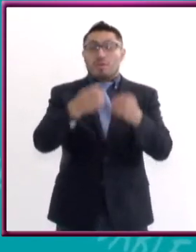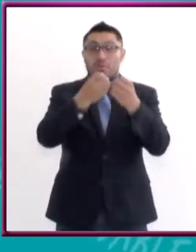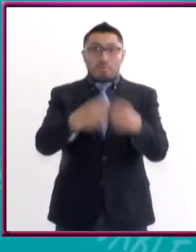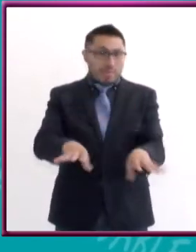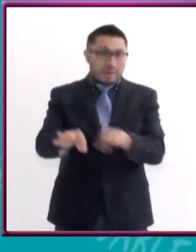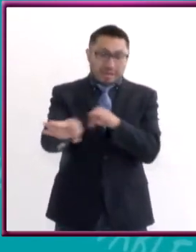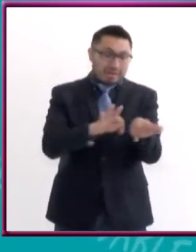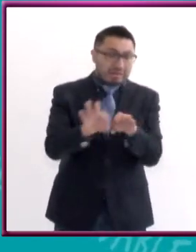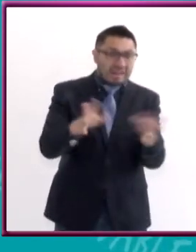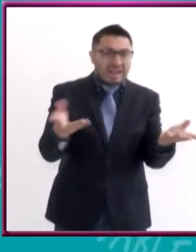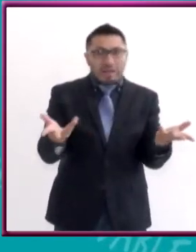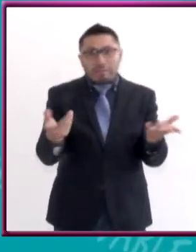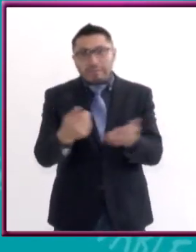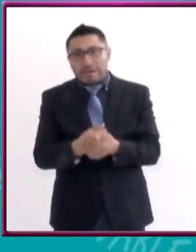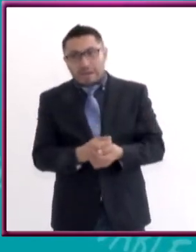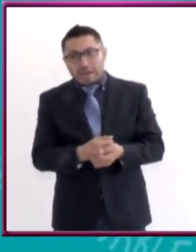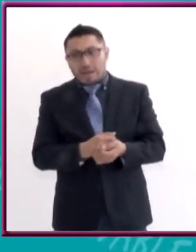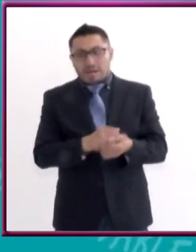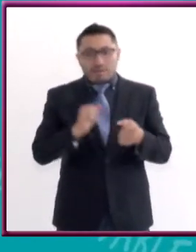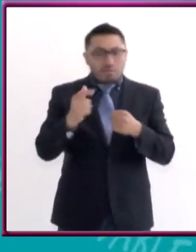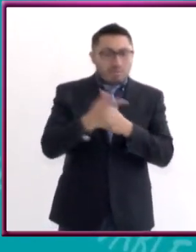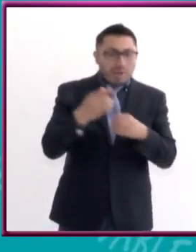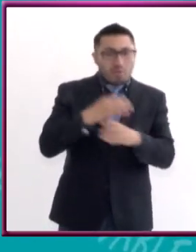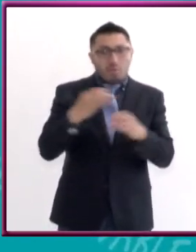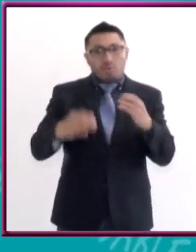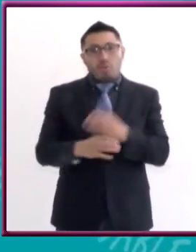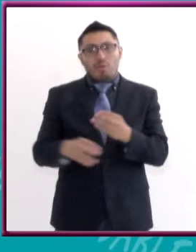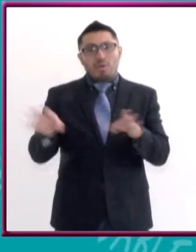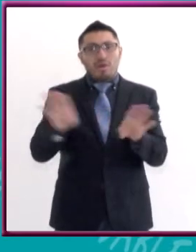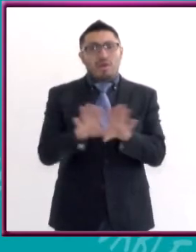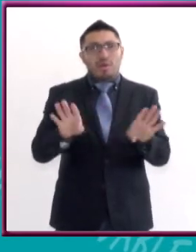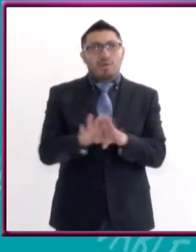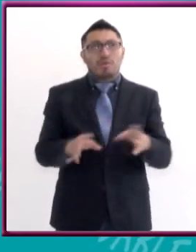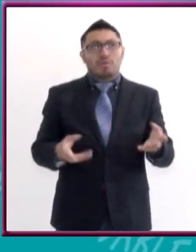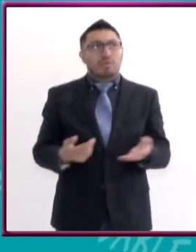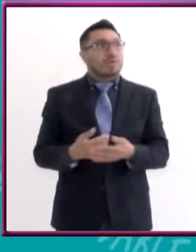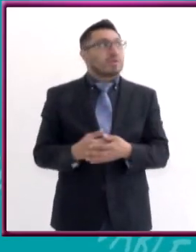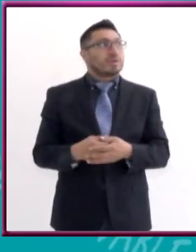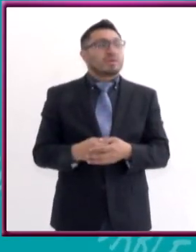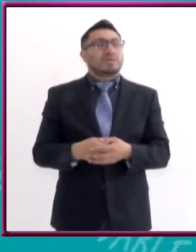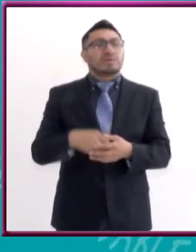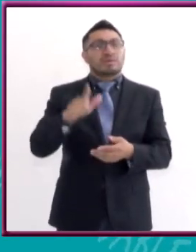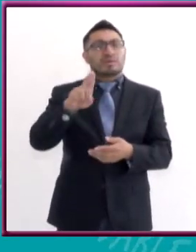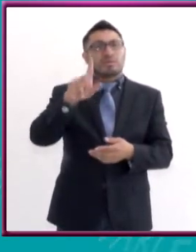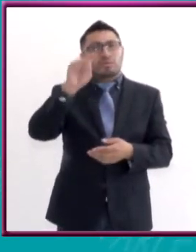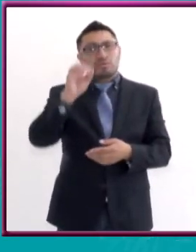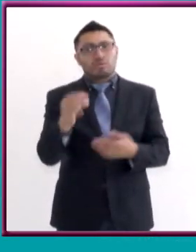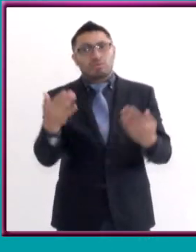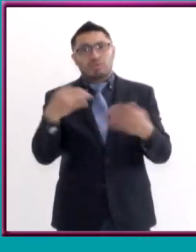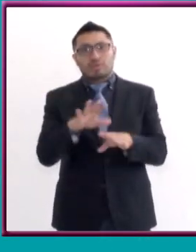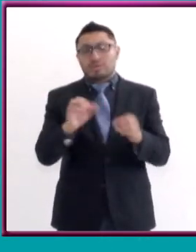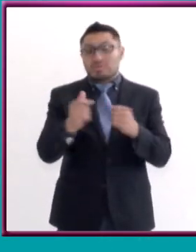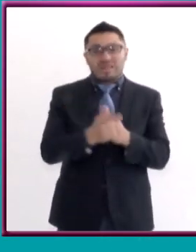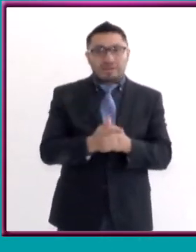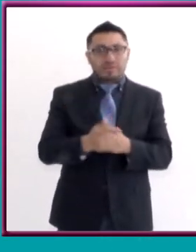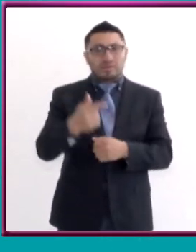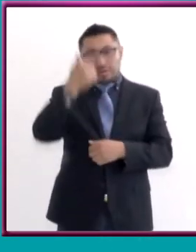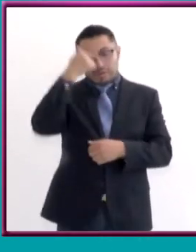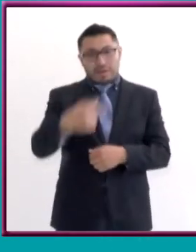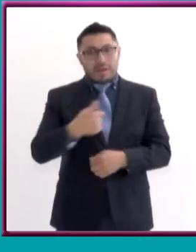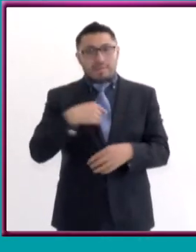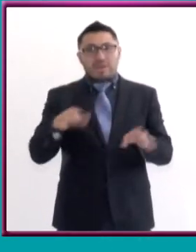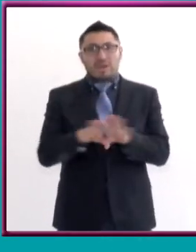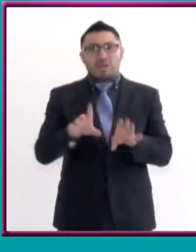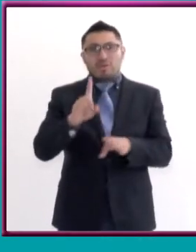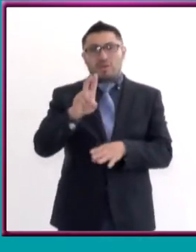como una pérdida de tu trabajo, algún objeto, es realmente como un luto hacia algo. ¿Es para mí